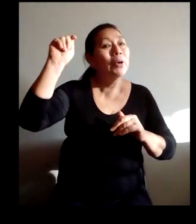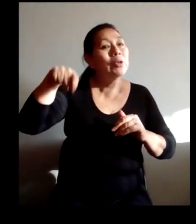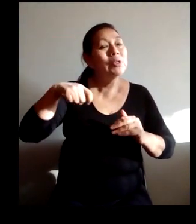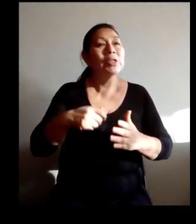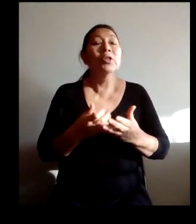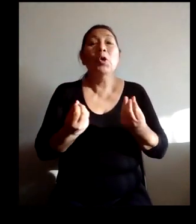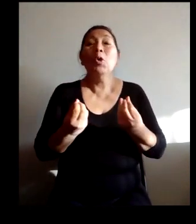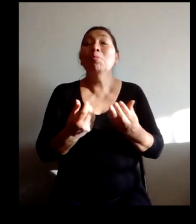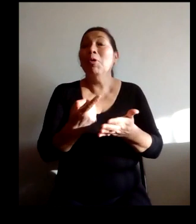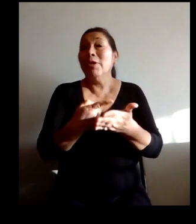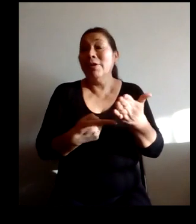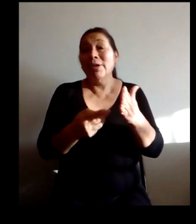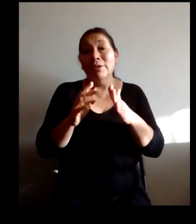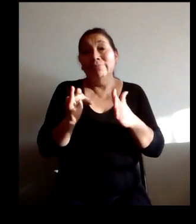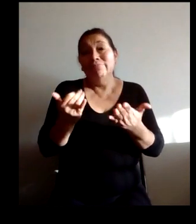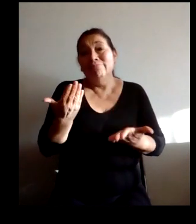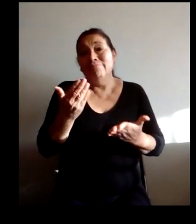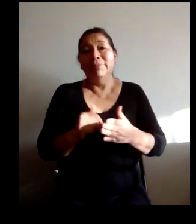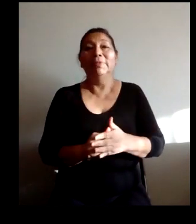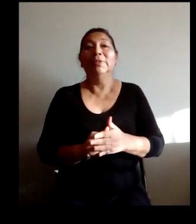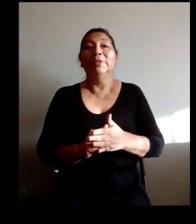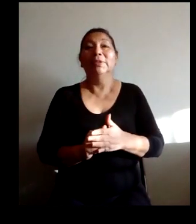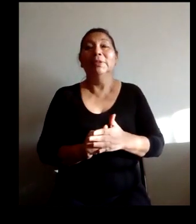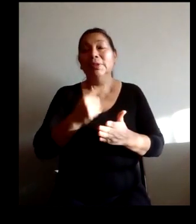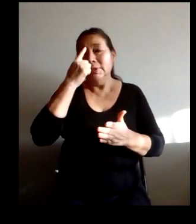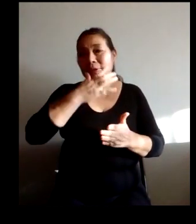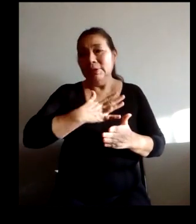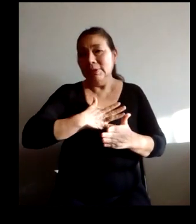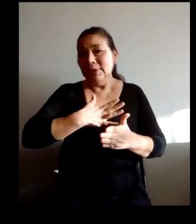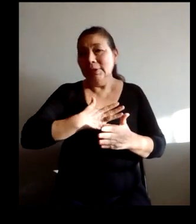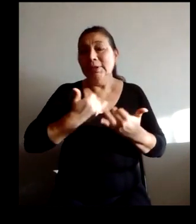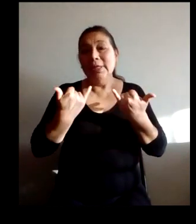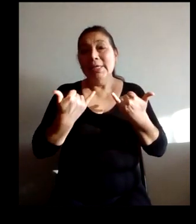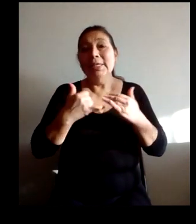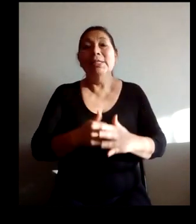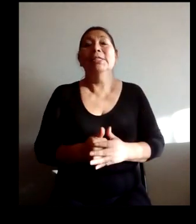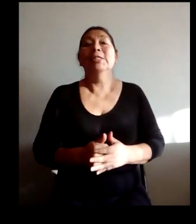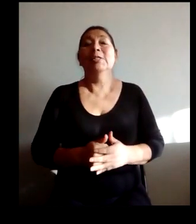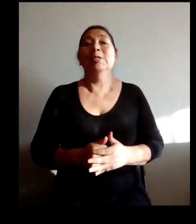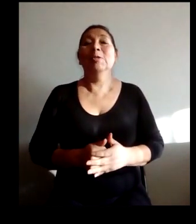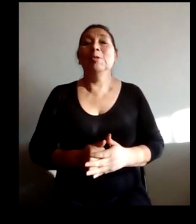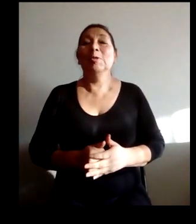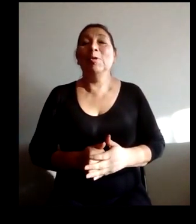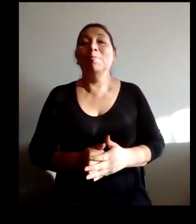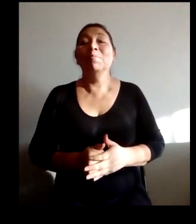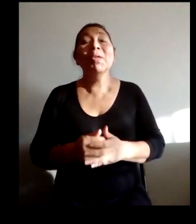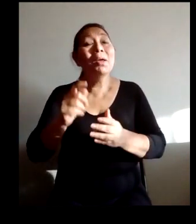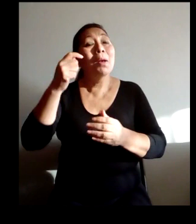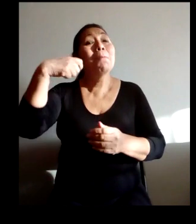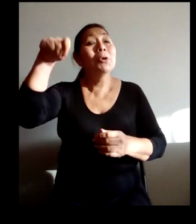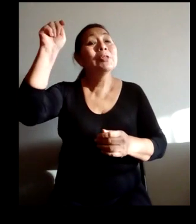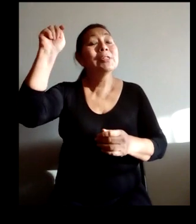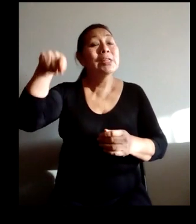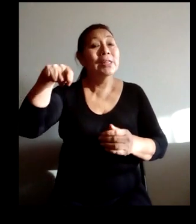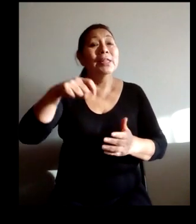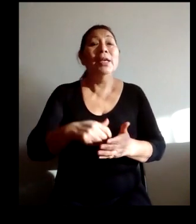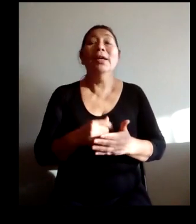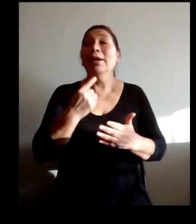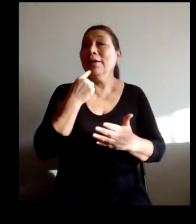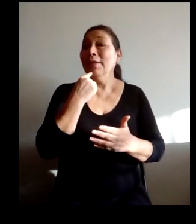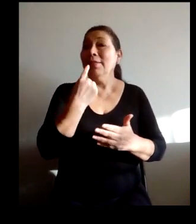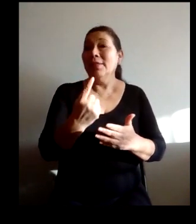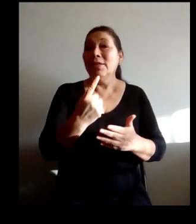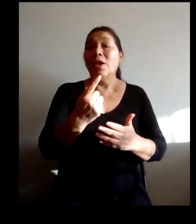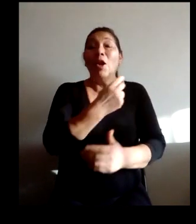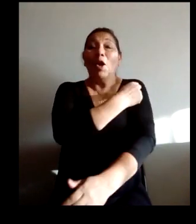50%. Así que respecto a la neumoconiosis, en este caso, el porcentaje